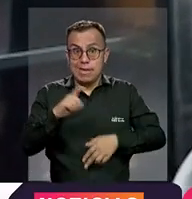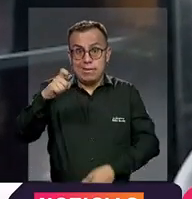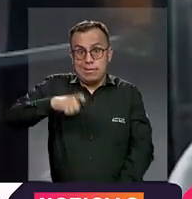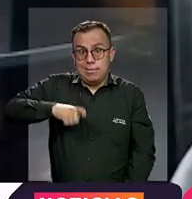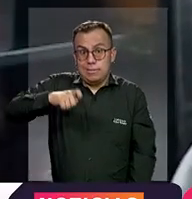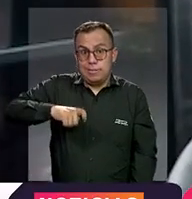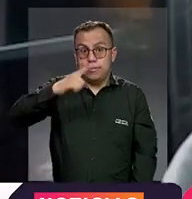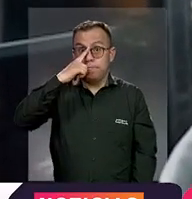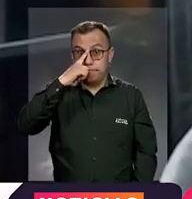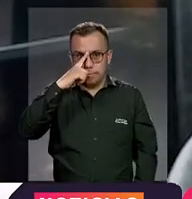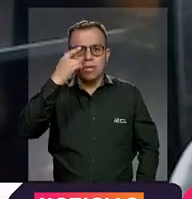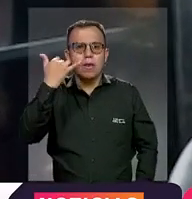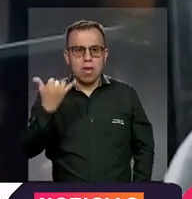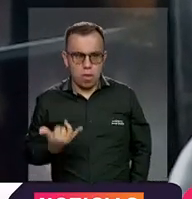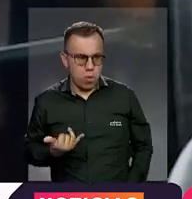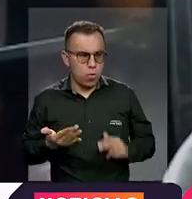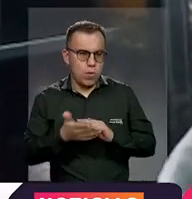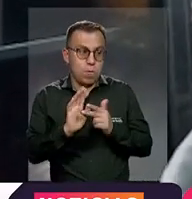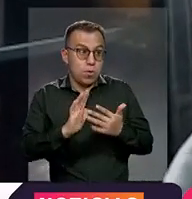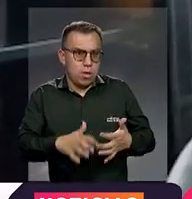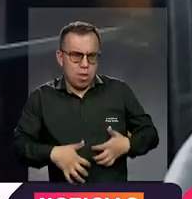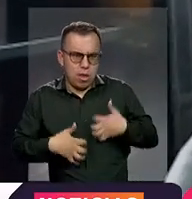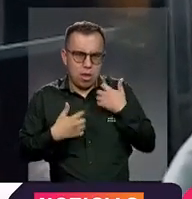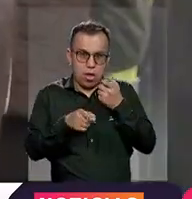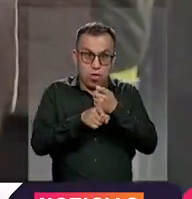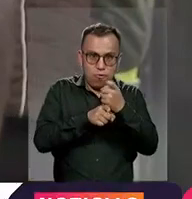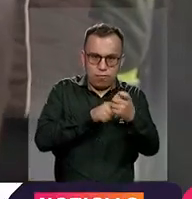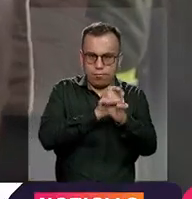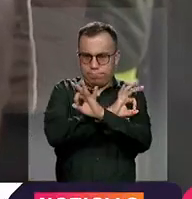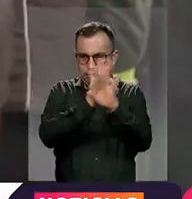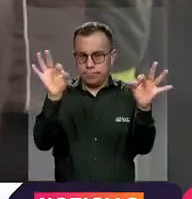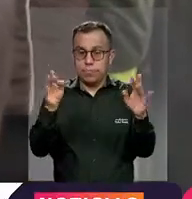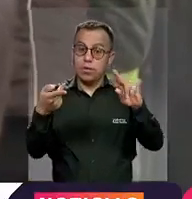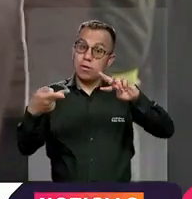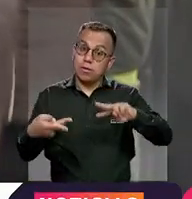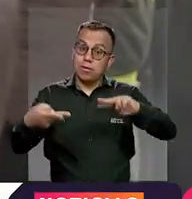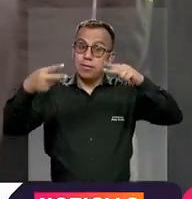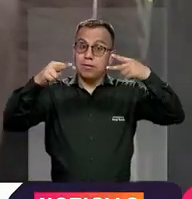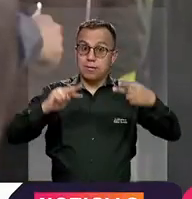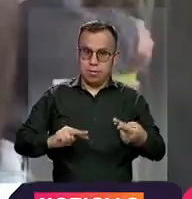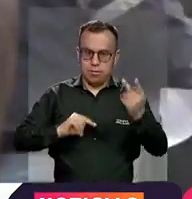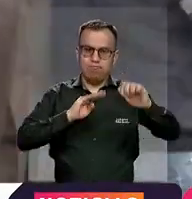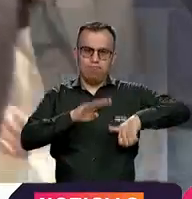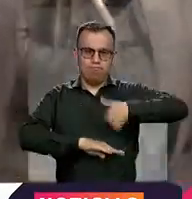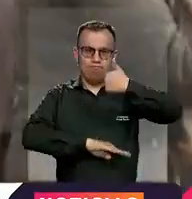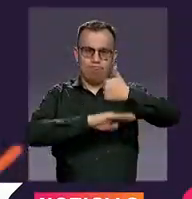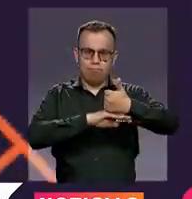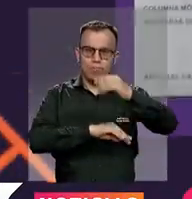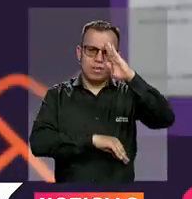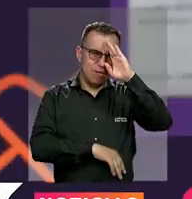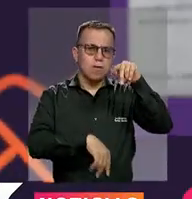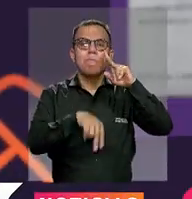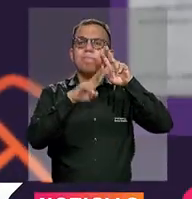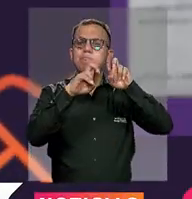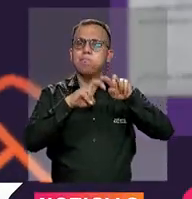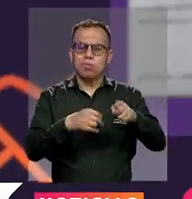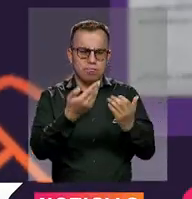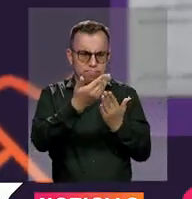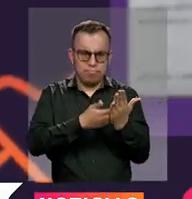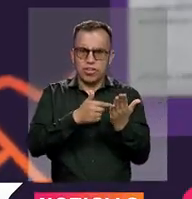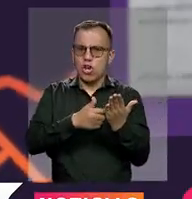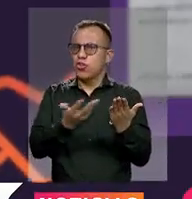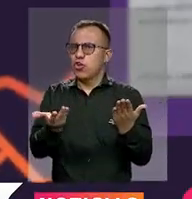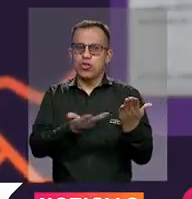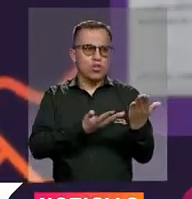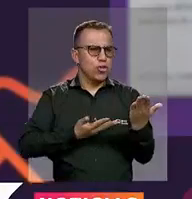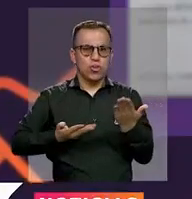nos unamos para que no nos dejemos influenciar de nadie. Por su parte, las autoridades señalan que están investigando la procedencia de